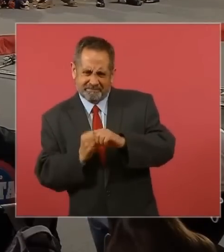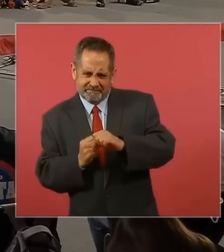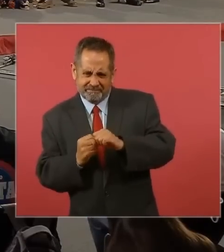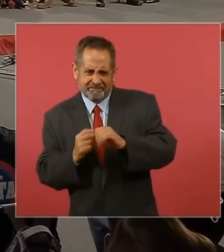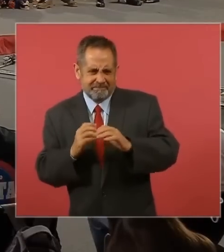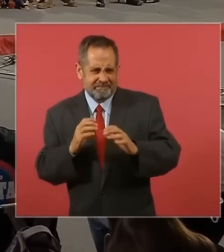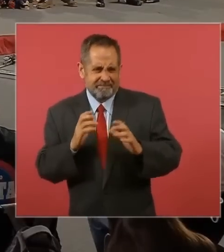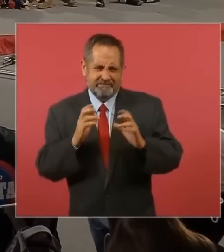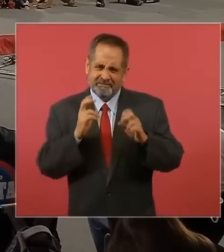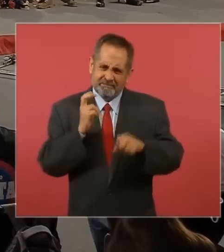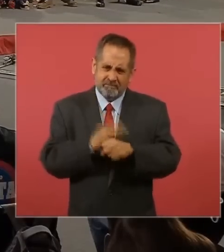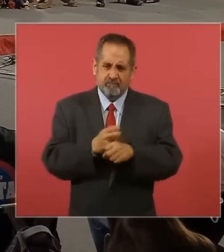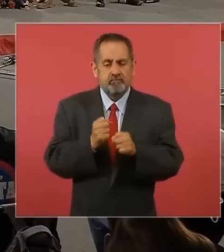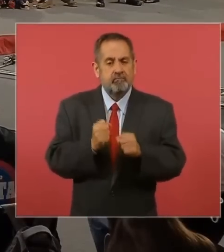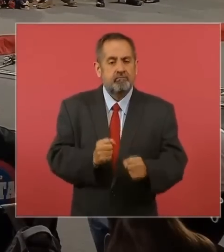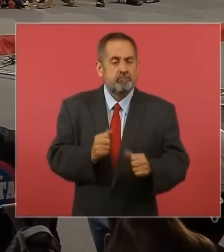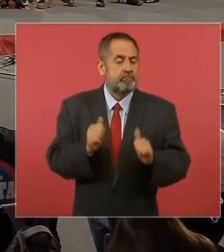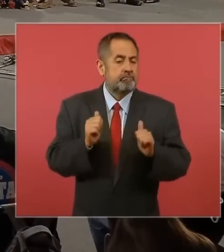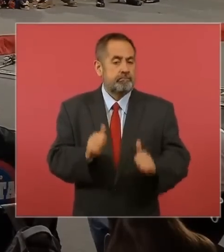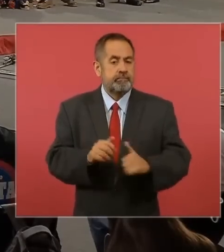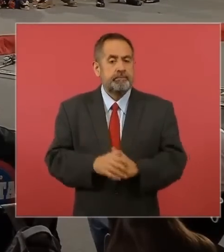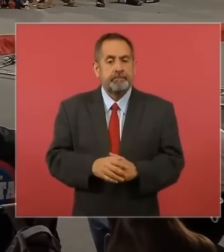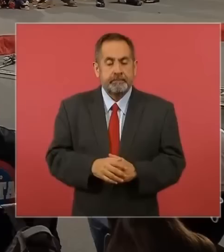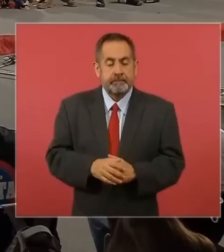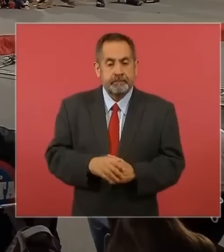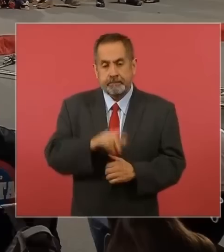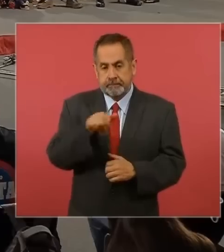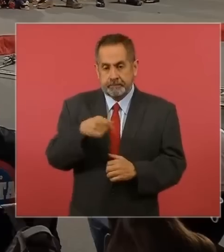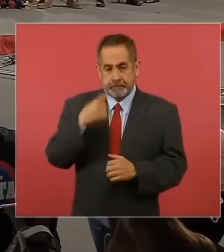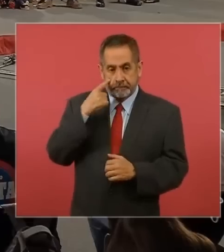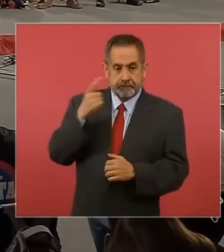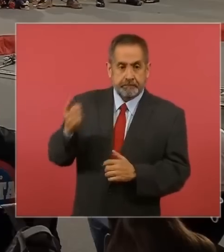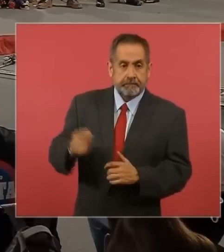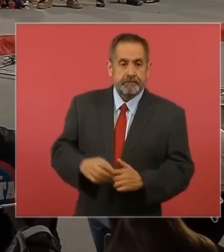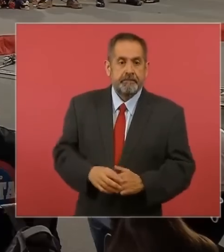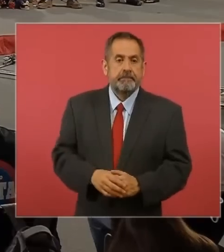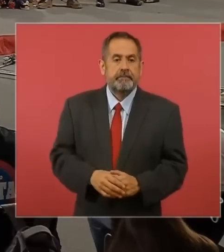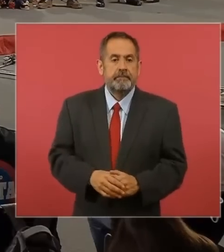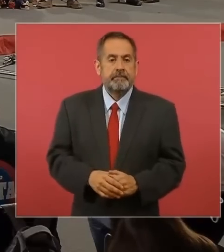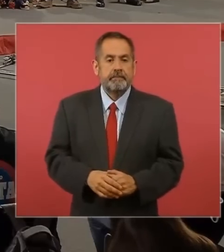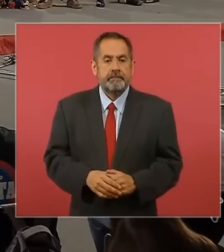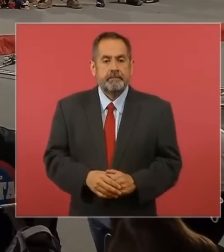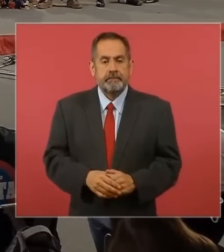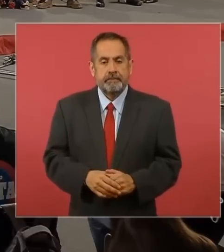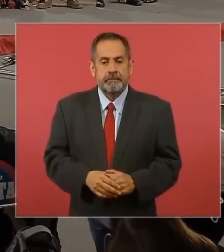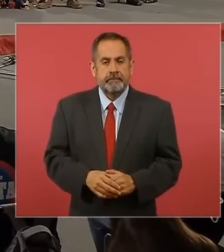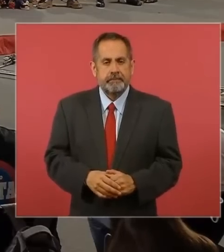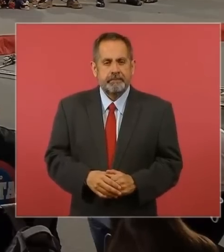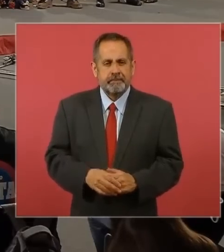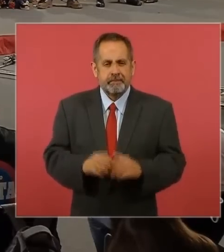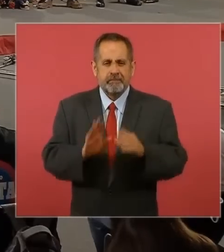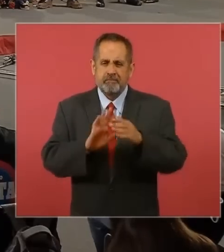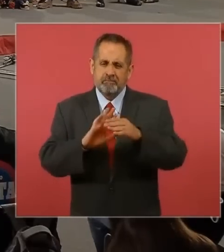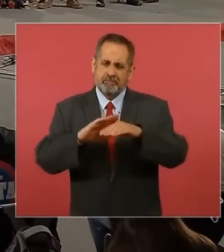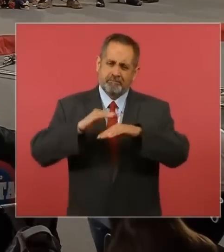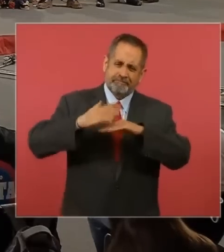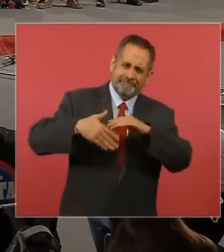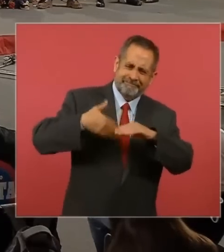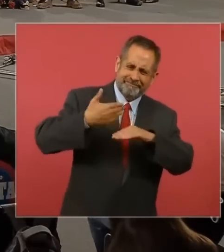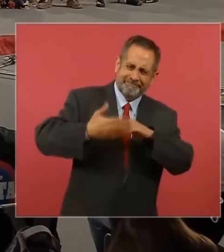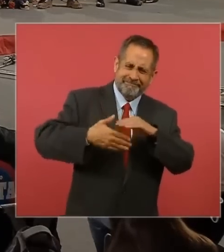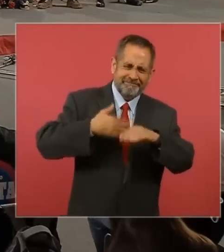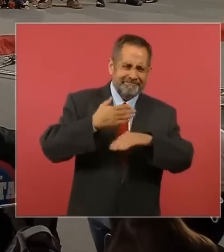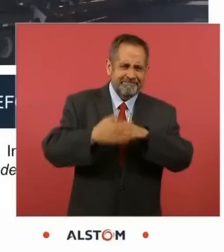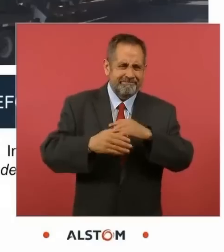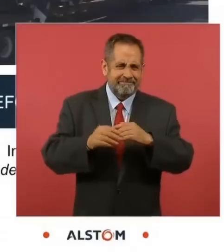para poder proteger el tren. De ahí pasamos a la protección y el embalaje, que es la siguiente lámina. ¿Qué se hace? Bueno, viene todo un forrado en el cual se